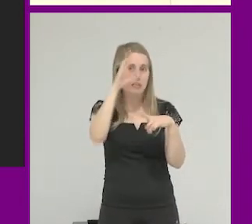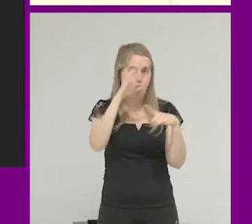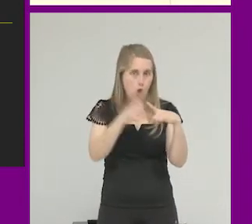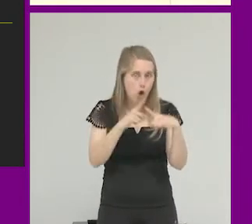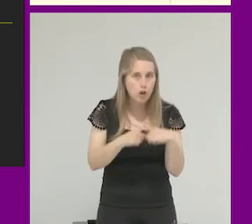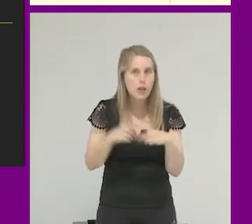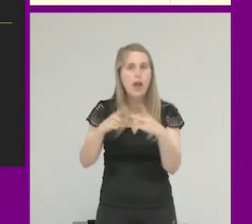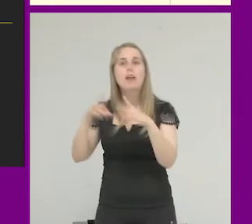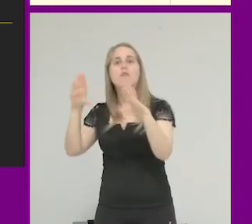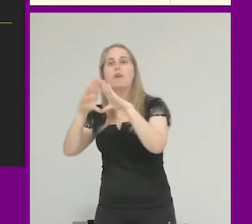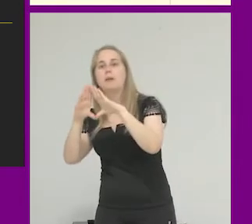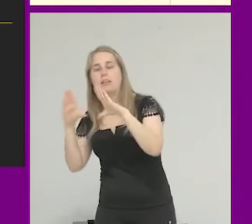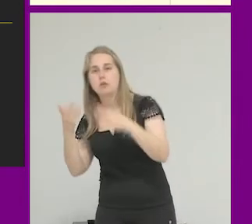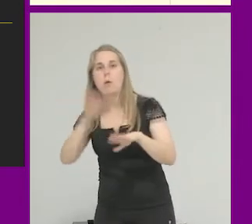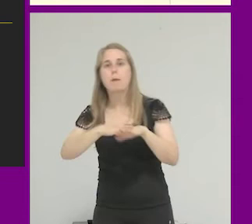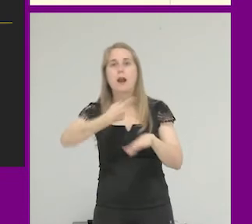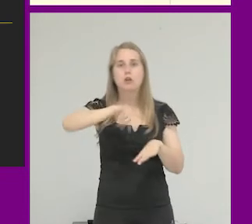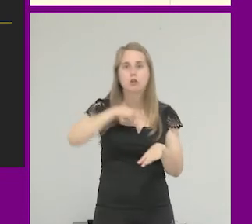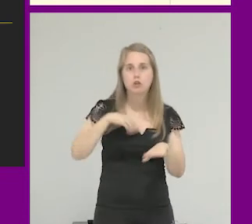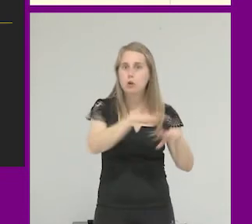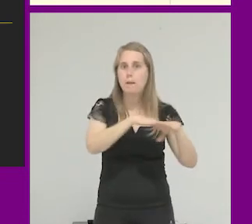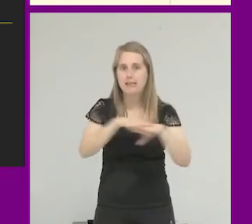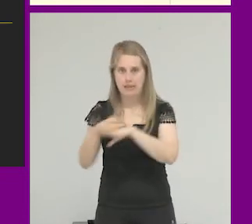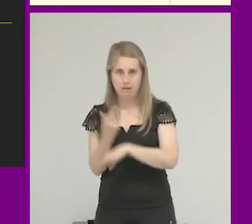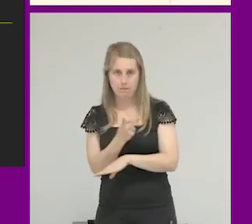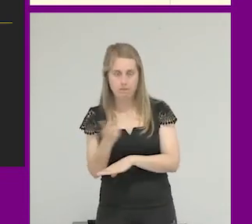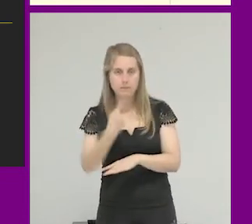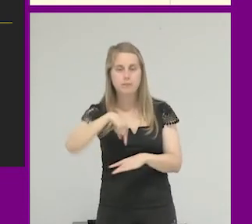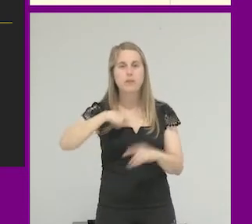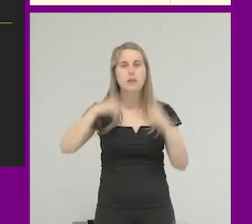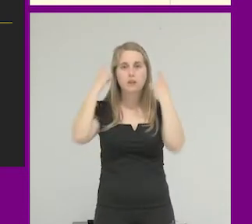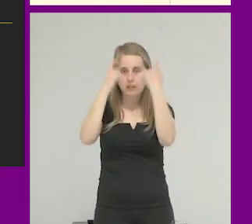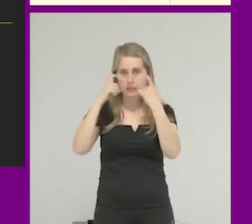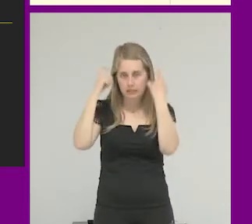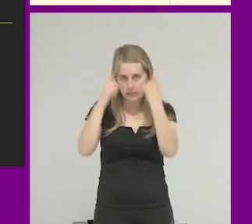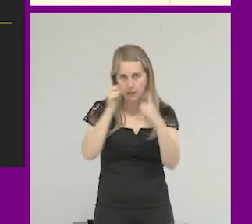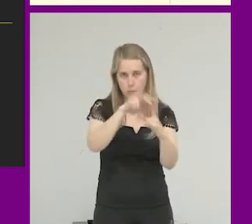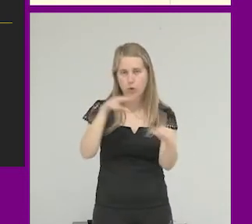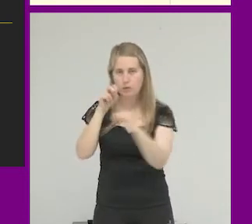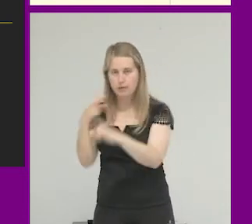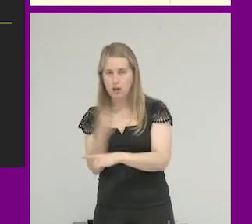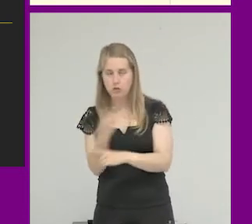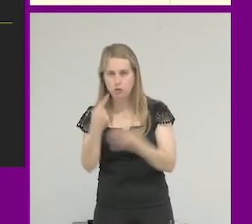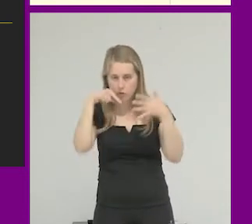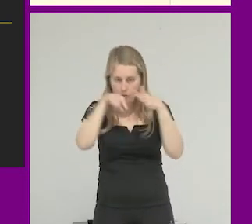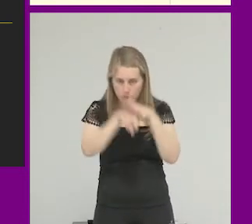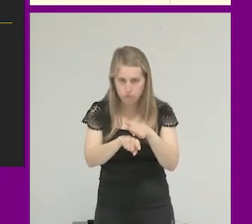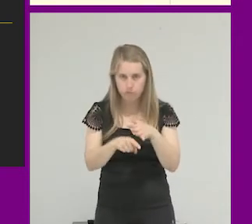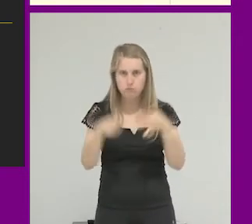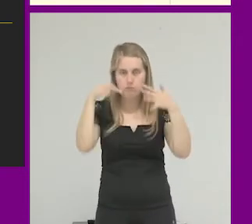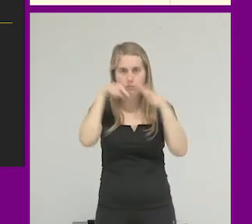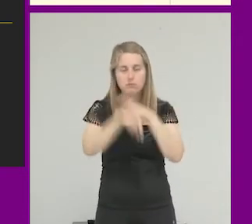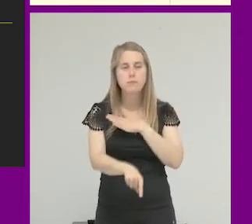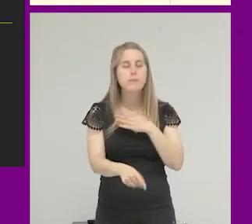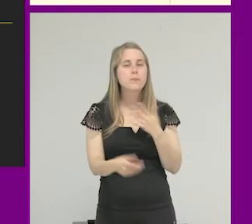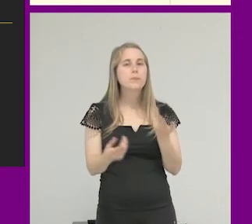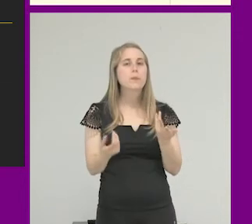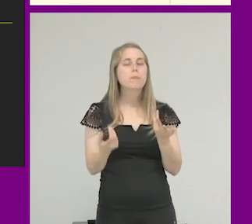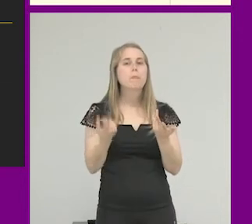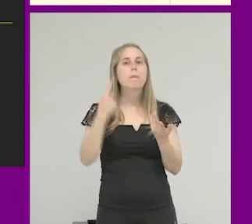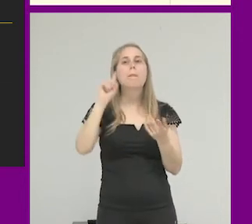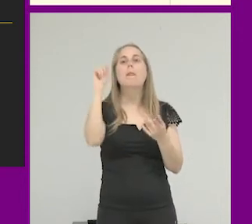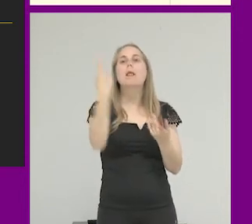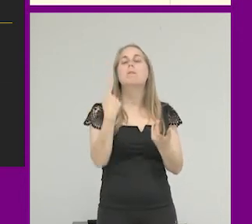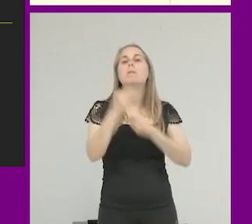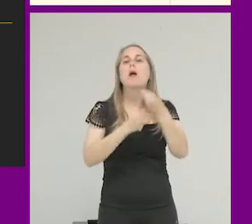sexologiatik eta feminismotik, guretzako hori da gure oinarria eta saiatu gea bi ikuspegi horiek uztartzen eta bueno, lehengo